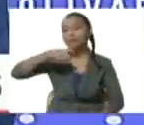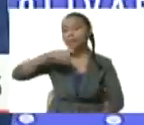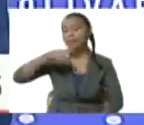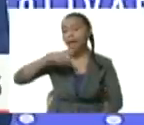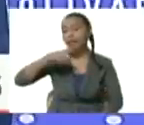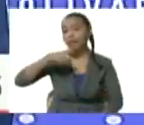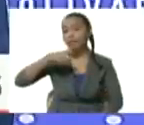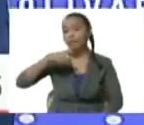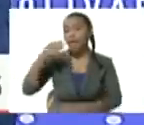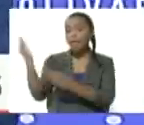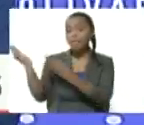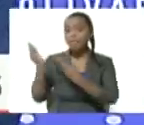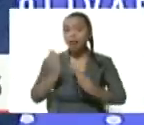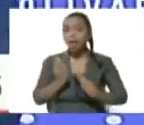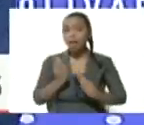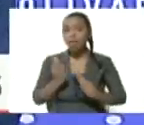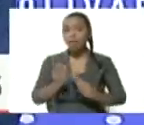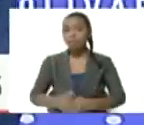y traídas aquí,